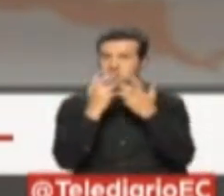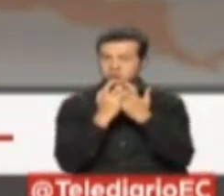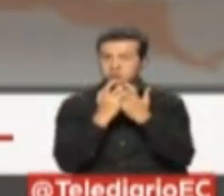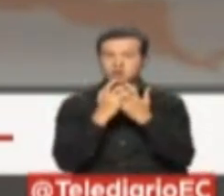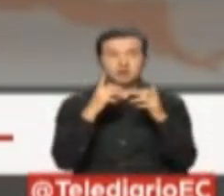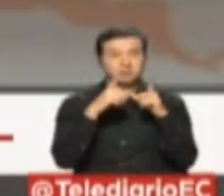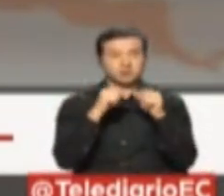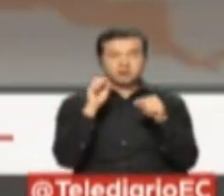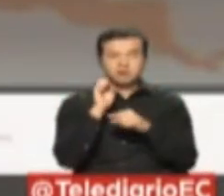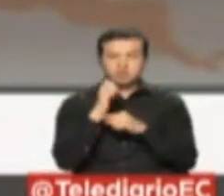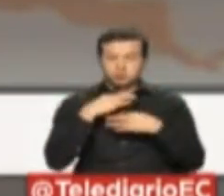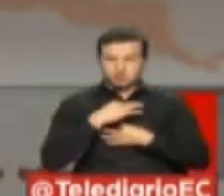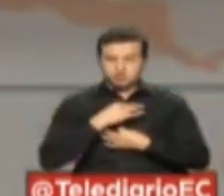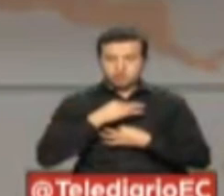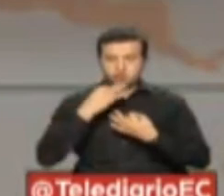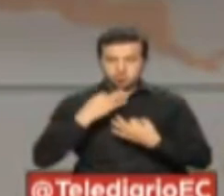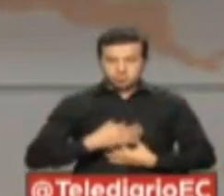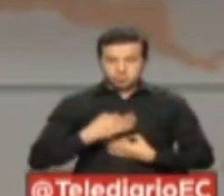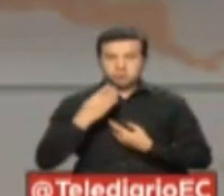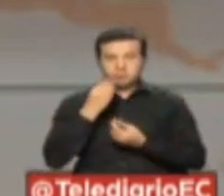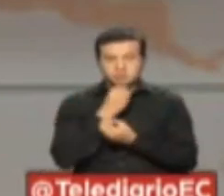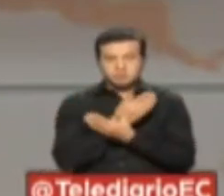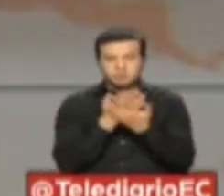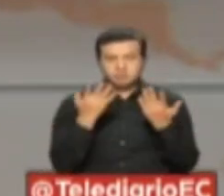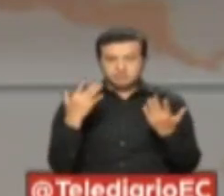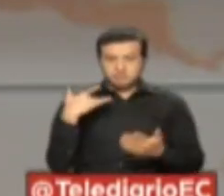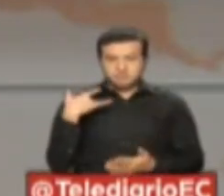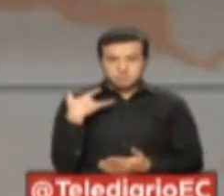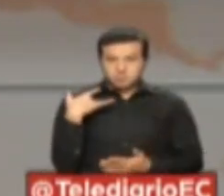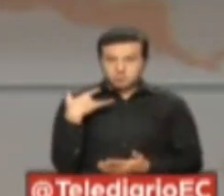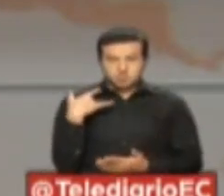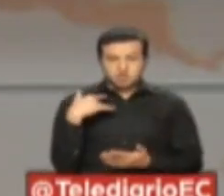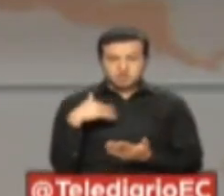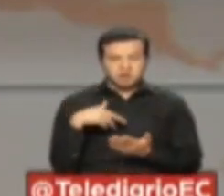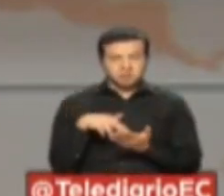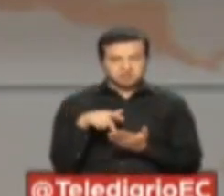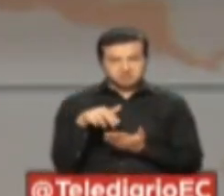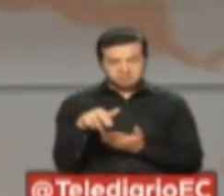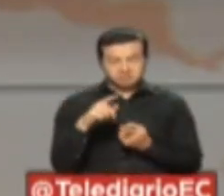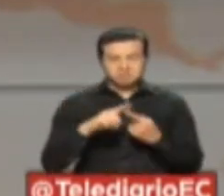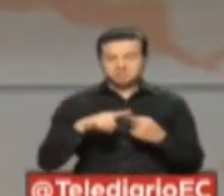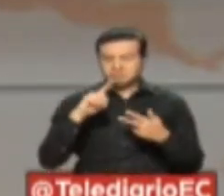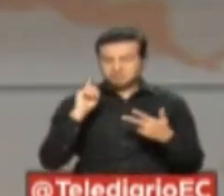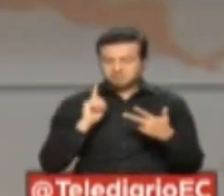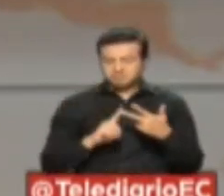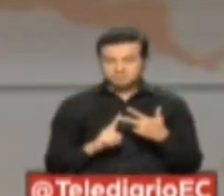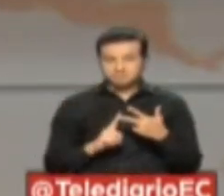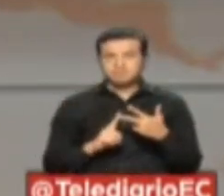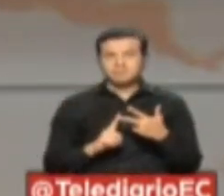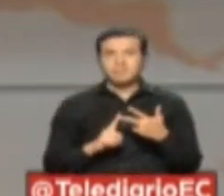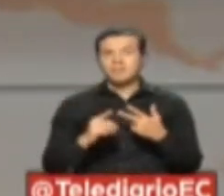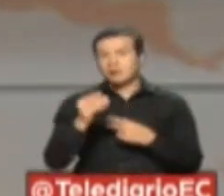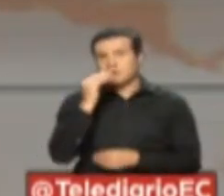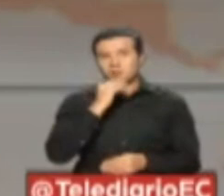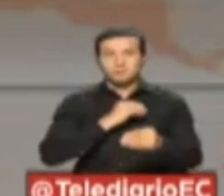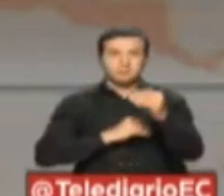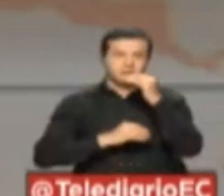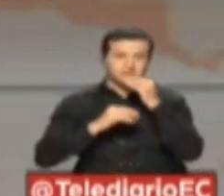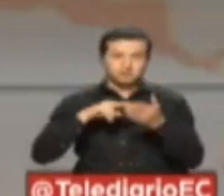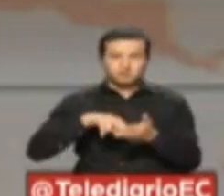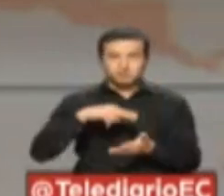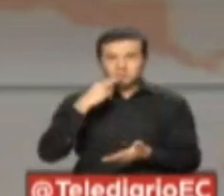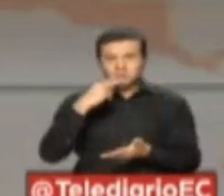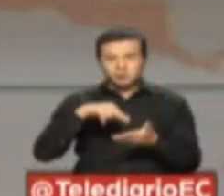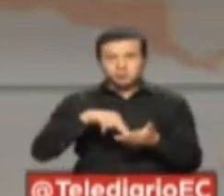unión de ecuador y japón y sólo van a expresar por la moda y también vamos a tener bueno la comida el sushi como